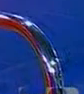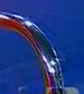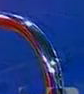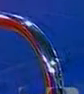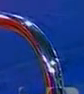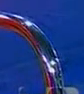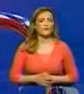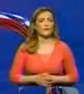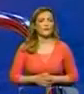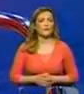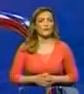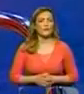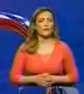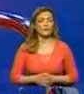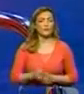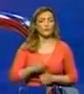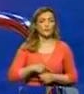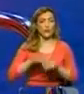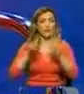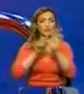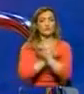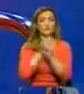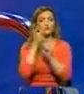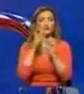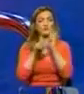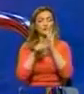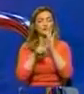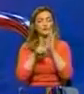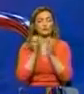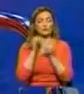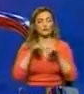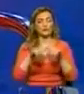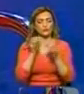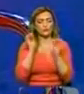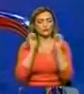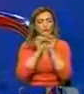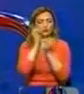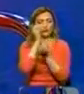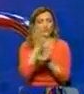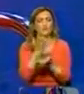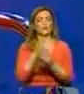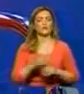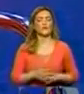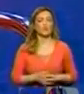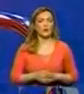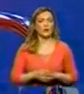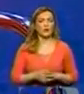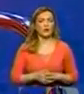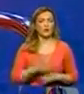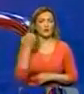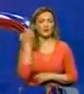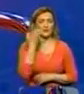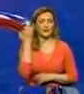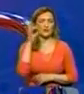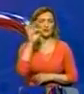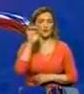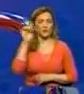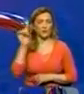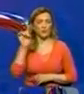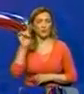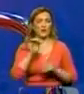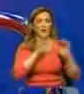6 de la mañana con 13 minutos seguimos informando en 24 horas de cada 10 llamadas al sistema integrado del 911 5